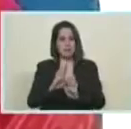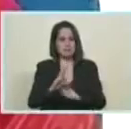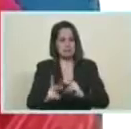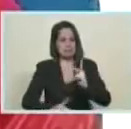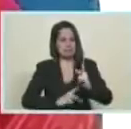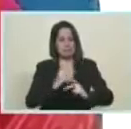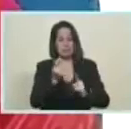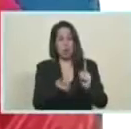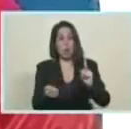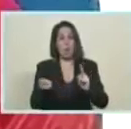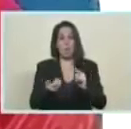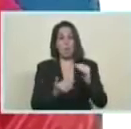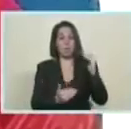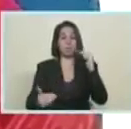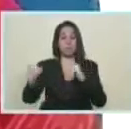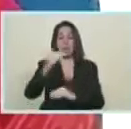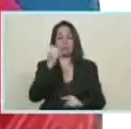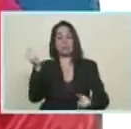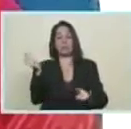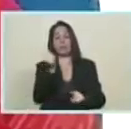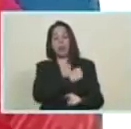pero superior aún.